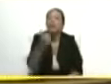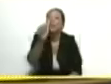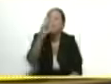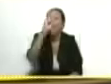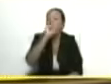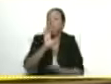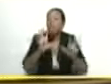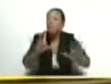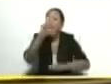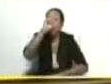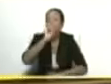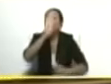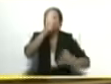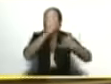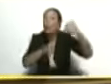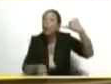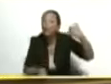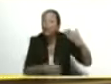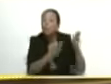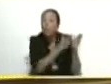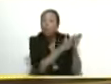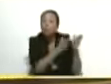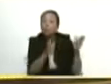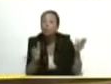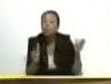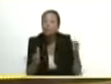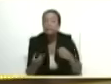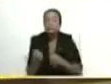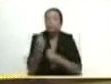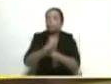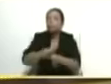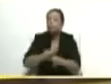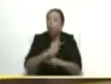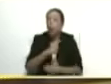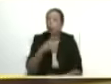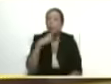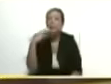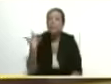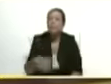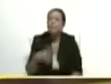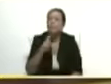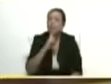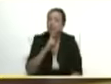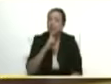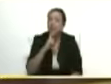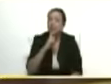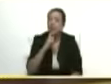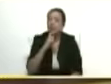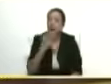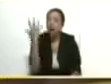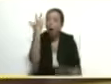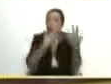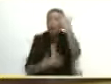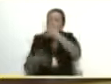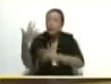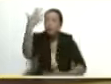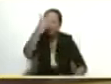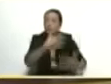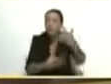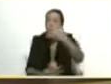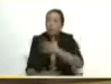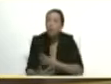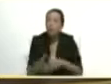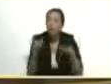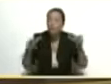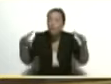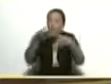Miren ustedes lo caro que pagó el pueblo de Venezuela haberse confundido y una